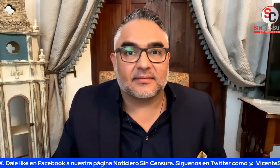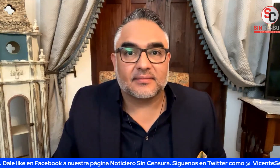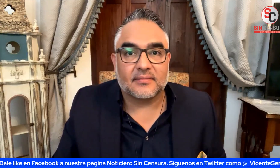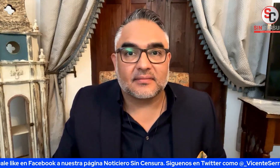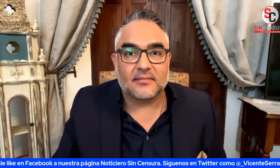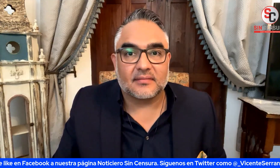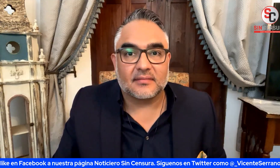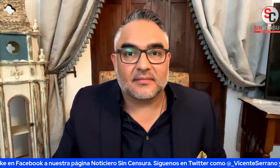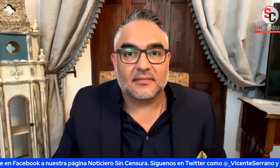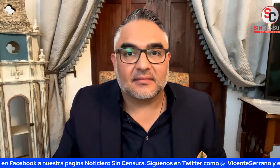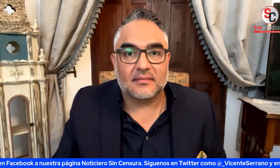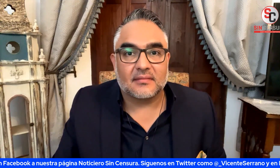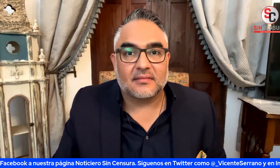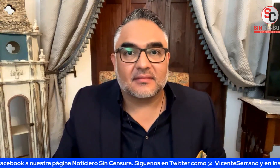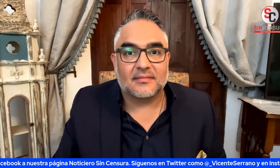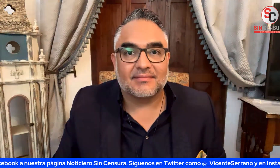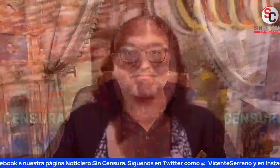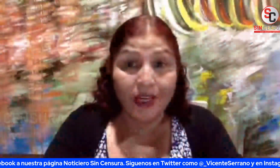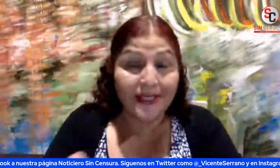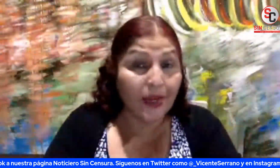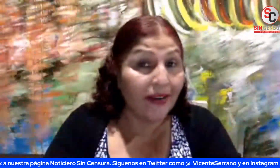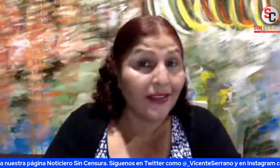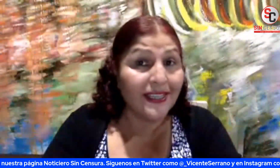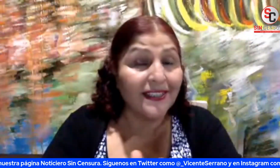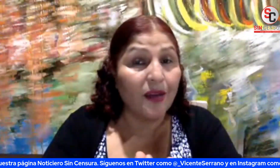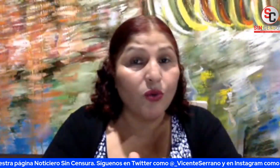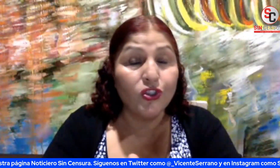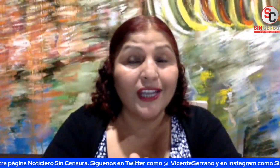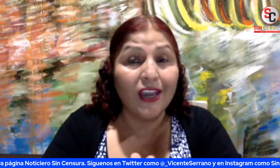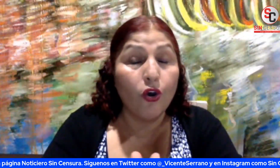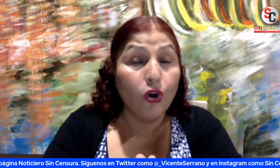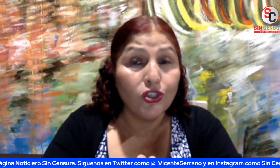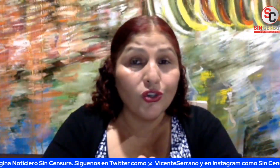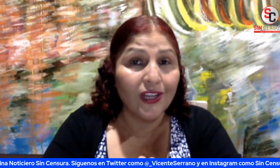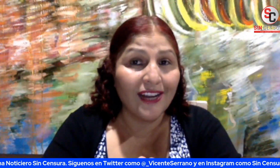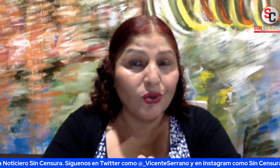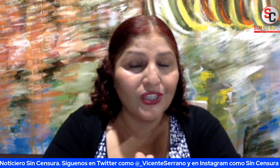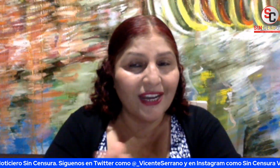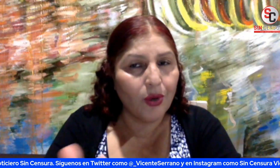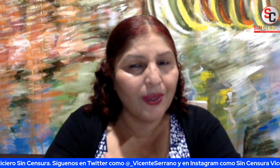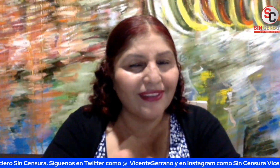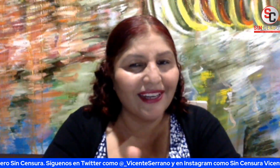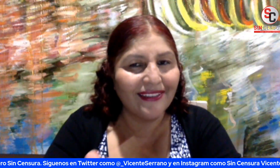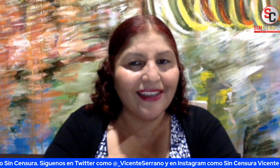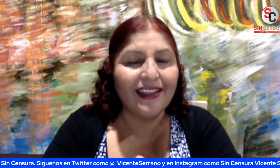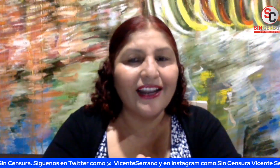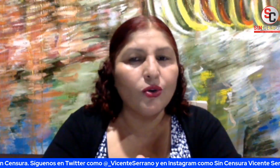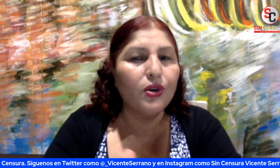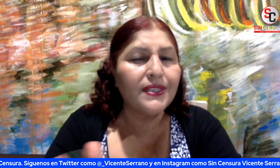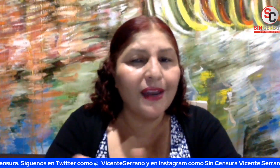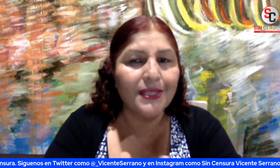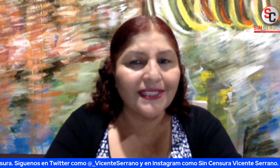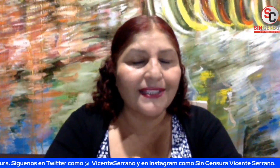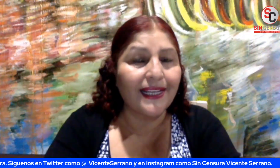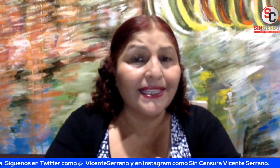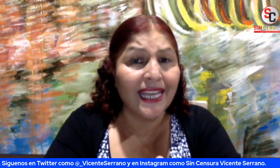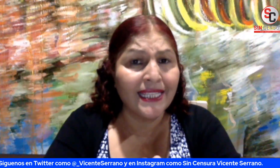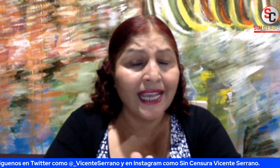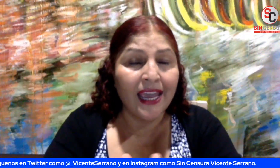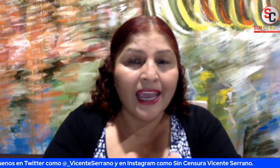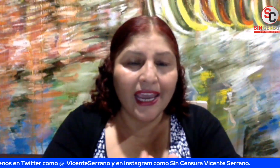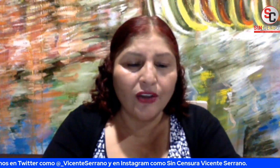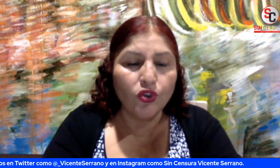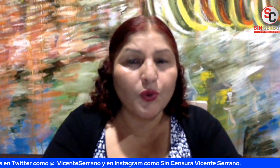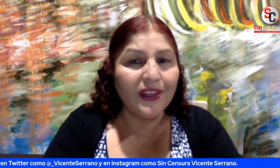sociales? Gracias, sí, de lunes a viernes estamos de 8 de la noche a 9:30 de la noche, a veces hasta las